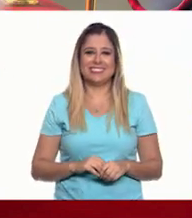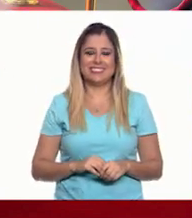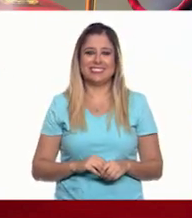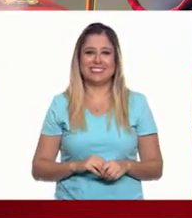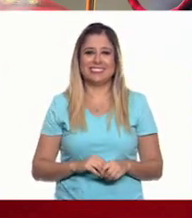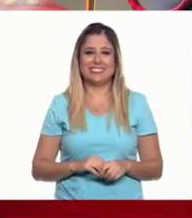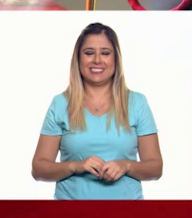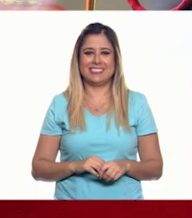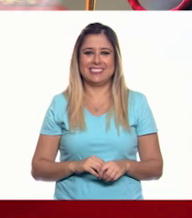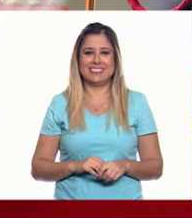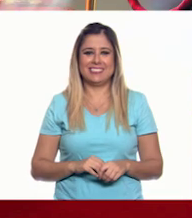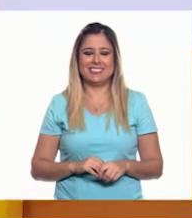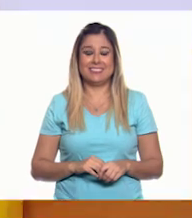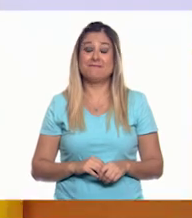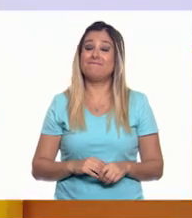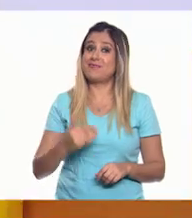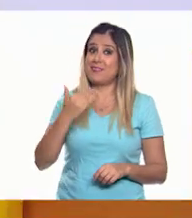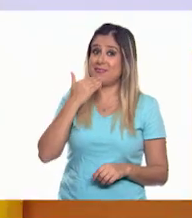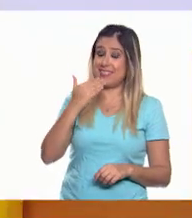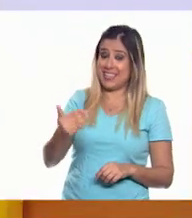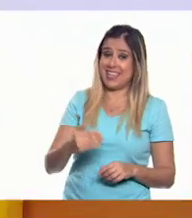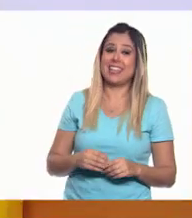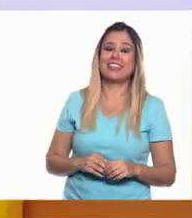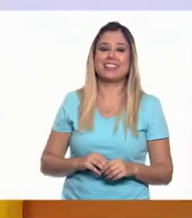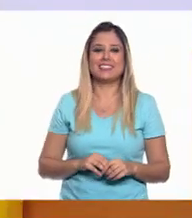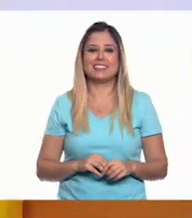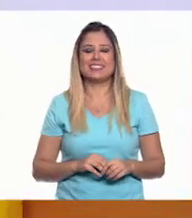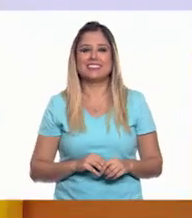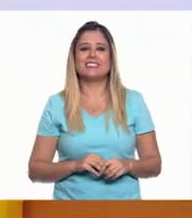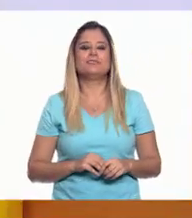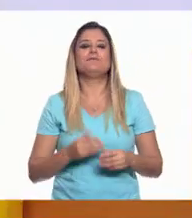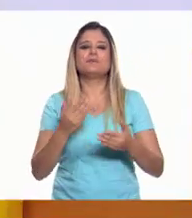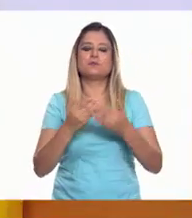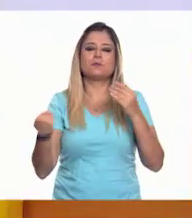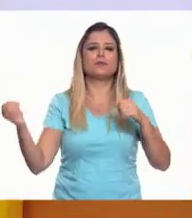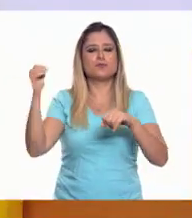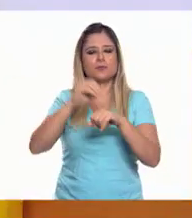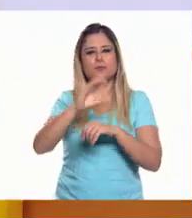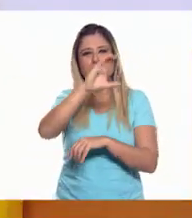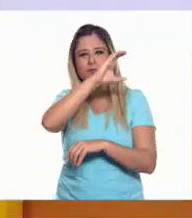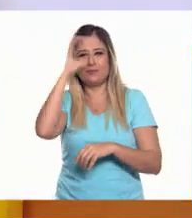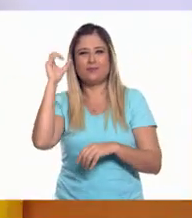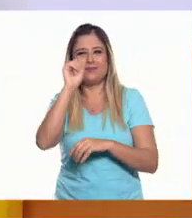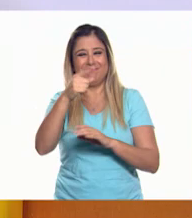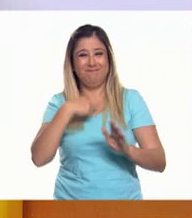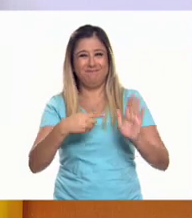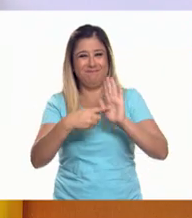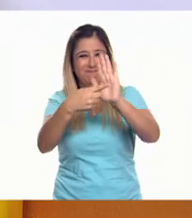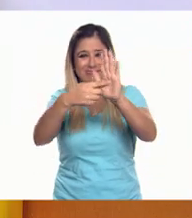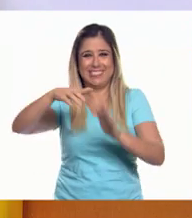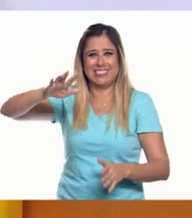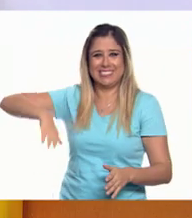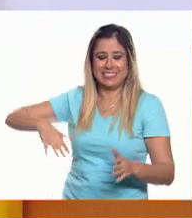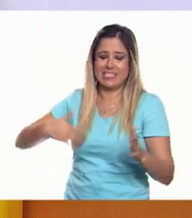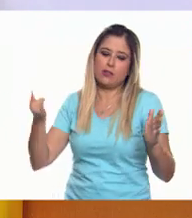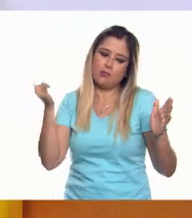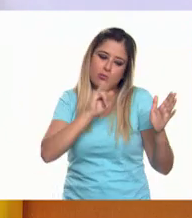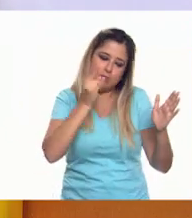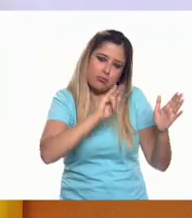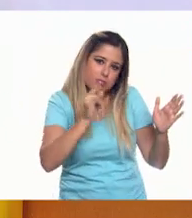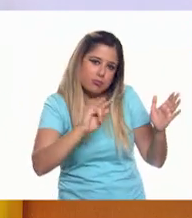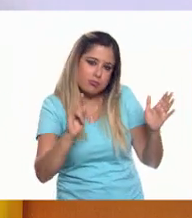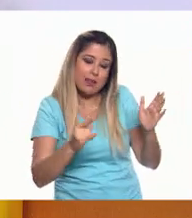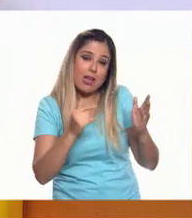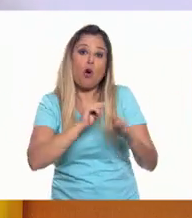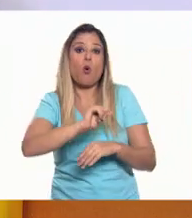bien! Ahí está. Me gusta mucho. Y voy a poner las fotos que les enseñé a ustedes, más otras que también tengo ahí